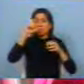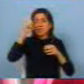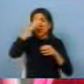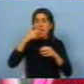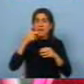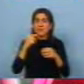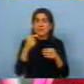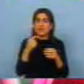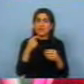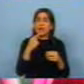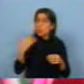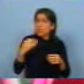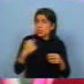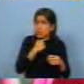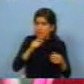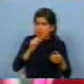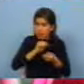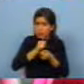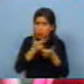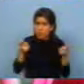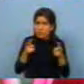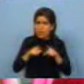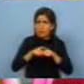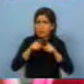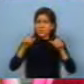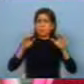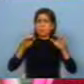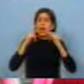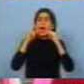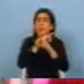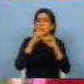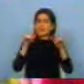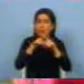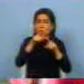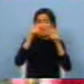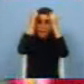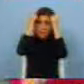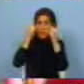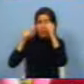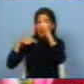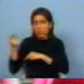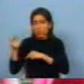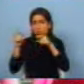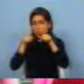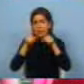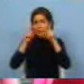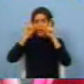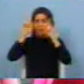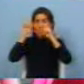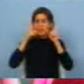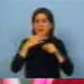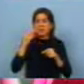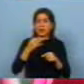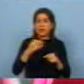Pero puso la CH y dijo que quiere que le hagan el aviso también, sí. Bueno, Rodrigo, queríamos saber esto. Te